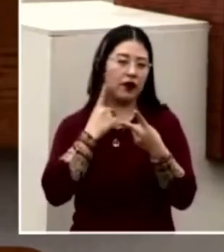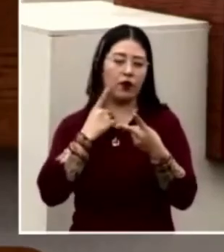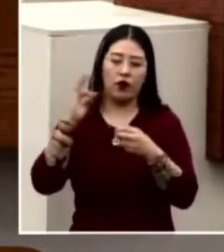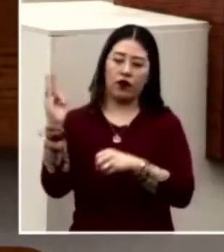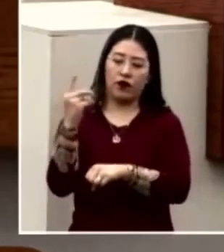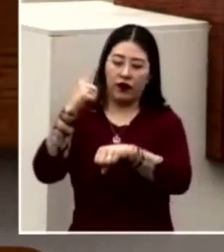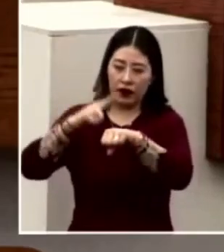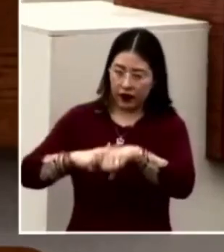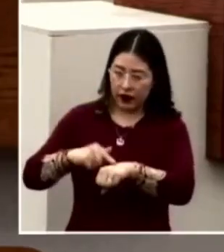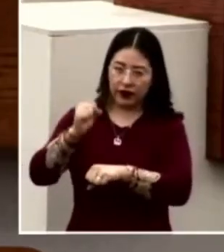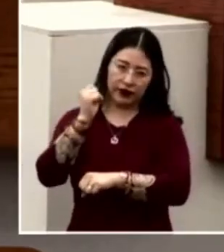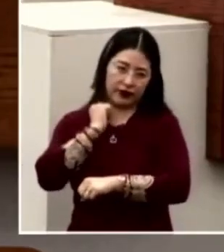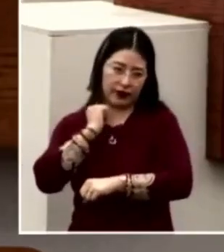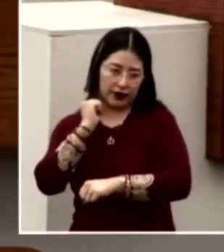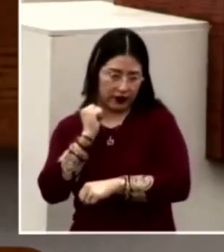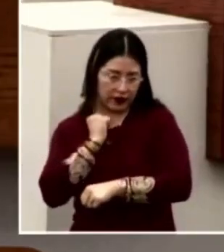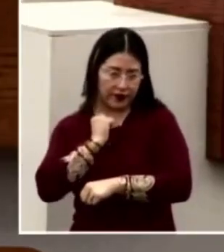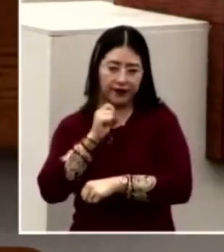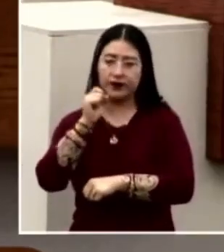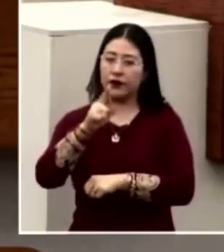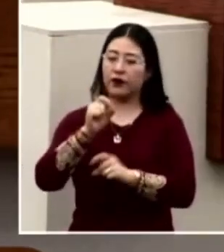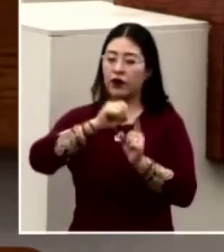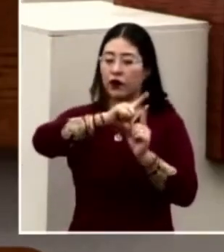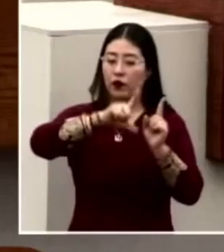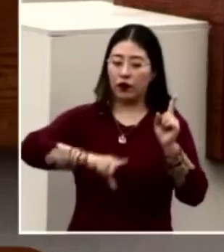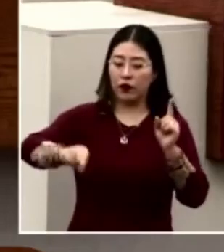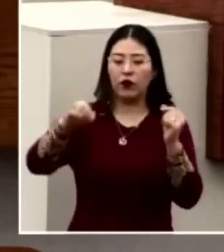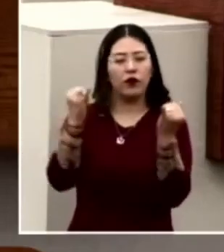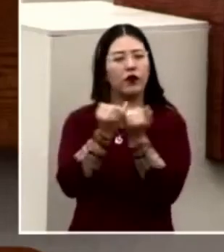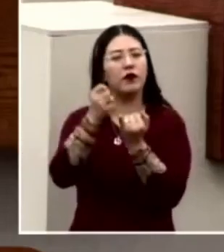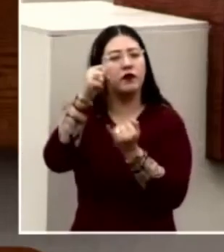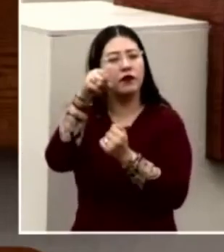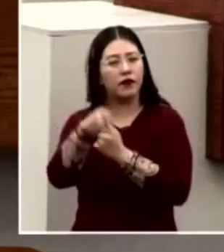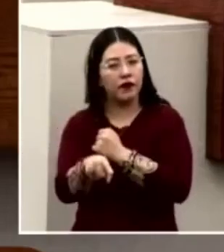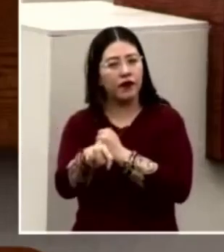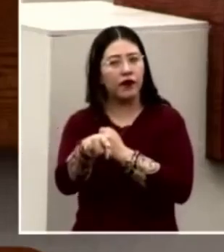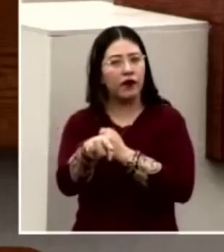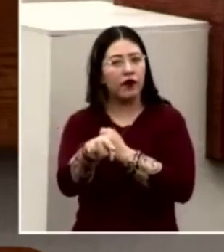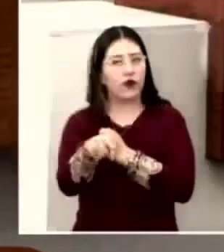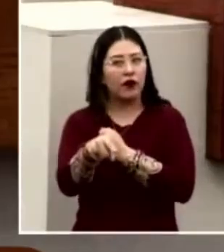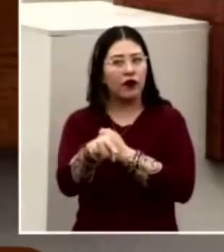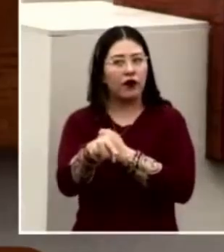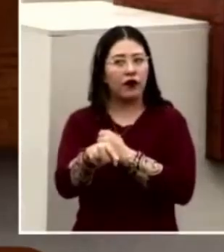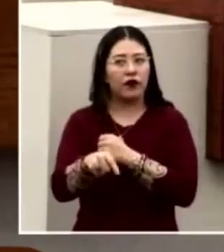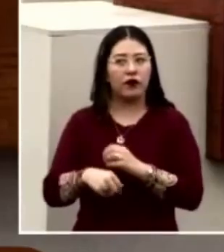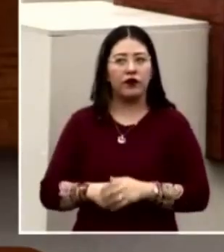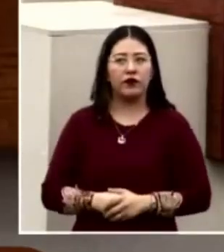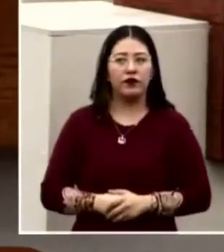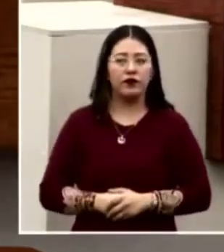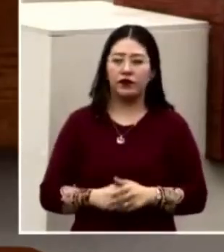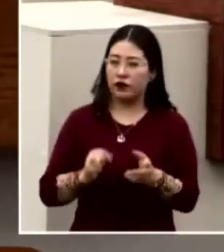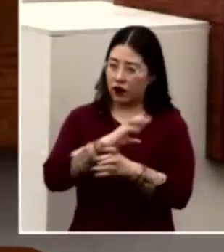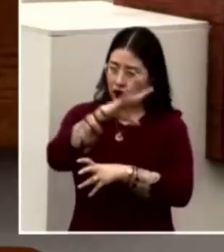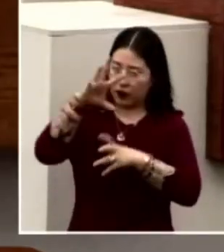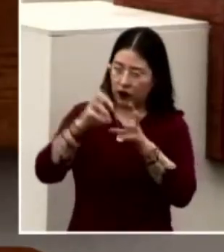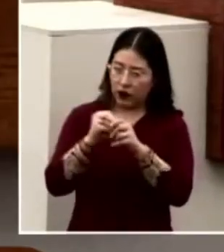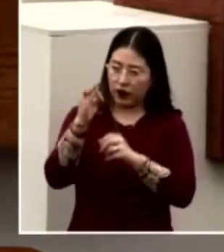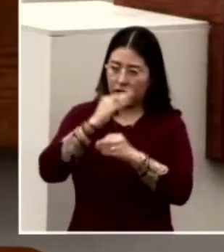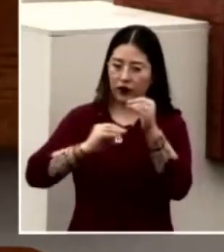y senadores de la República, y desde luego a las legislaturas locales.